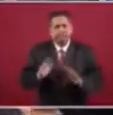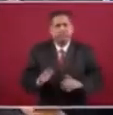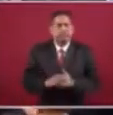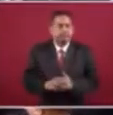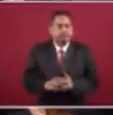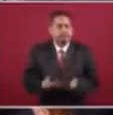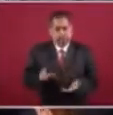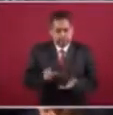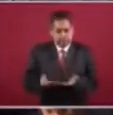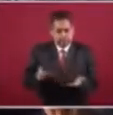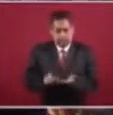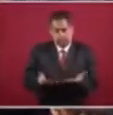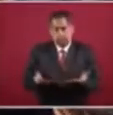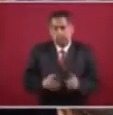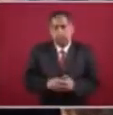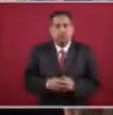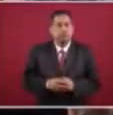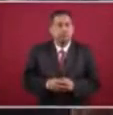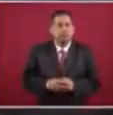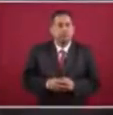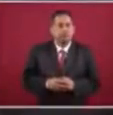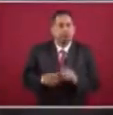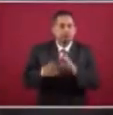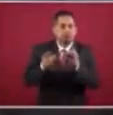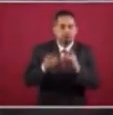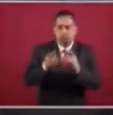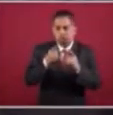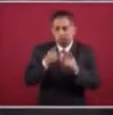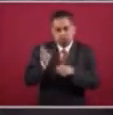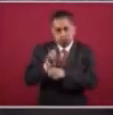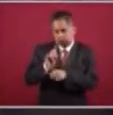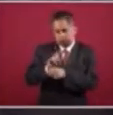Hoy, como todos los días,